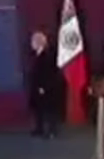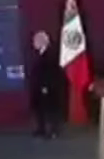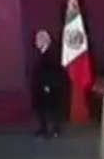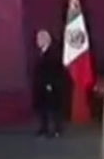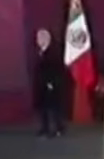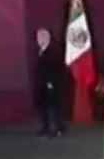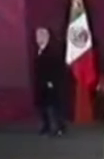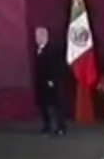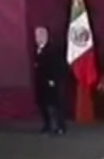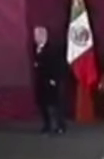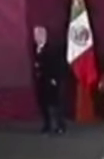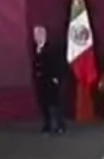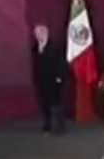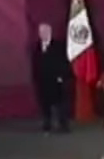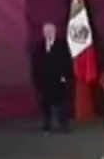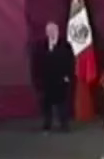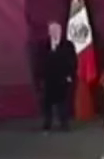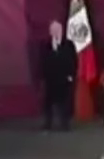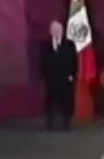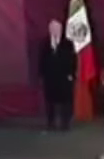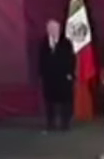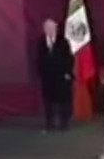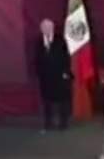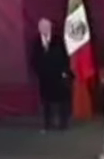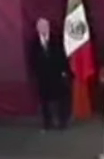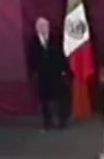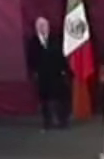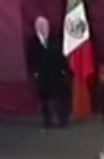Es cuanto, señor presidente. Muchas gracias. Que todos tengan buen día.